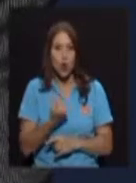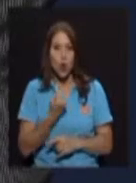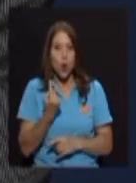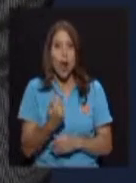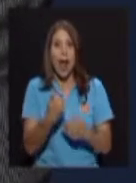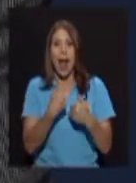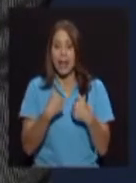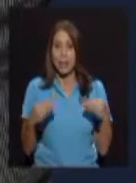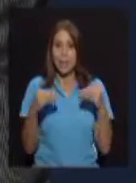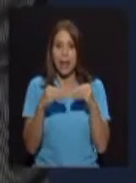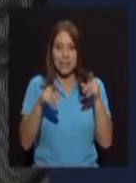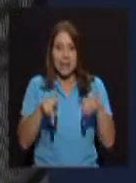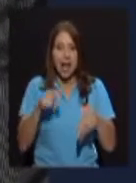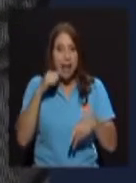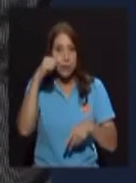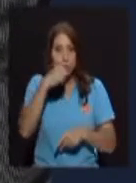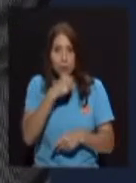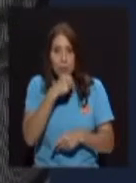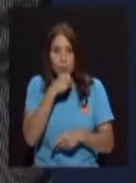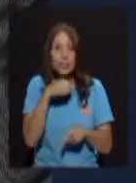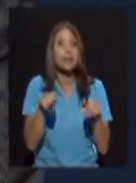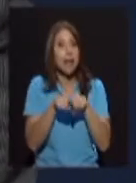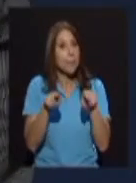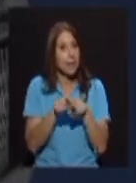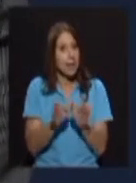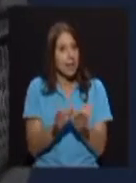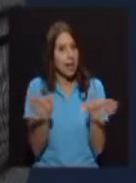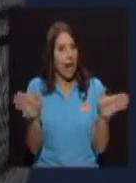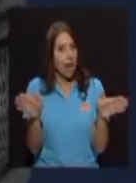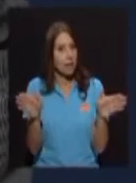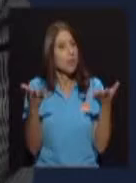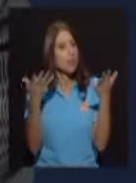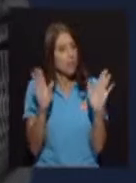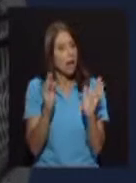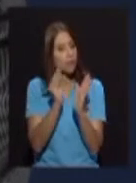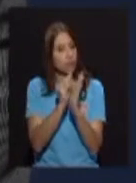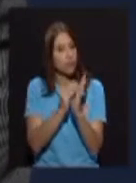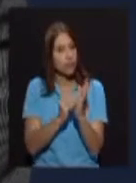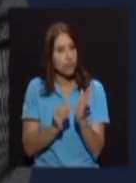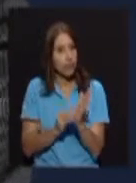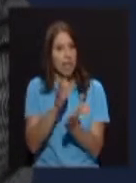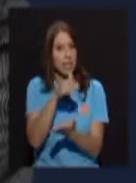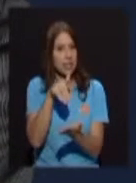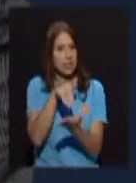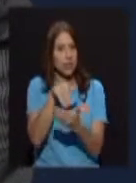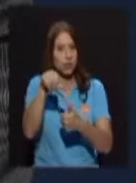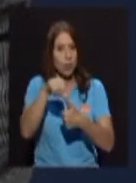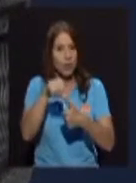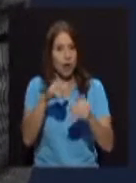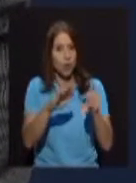hay más adultos mayores, sino que también en general, y esto es algo que hemos documentado en el Centro Centroamericano de